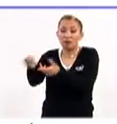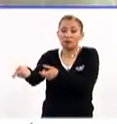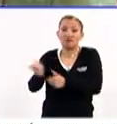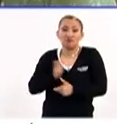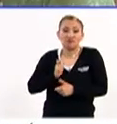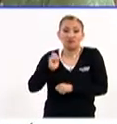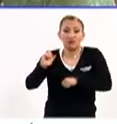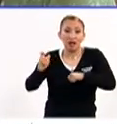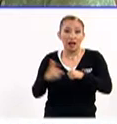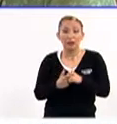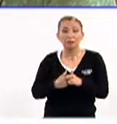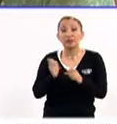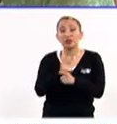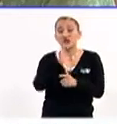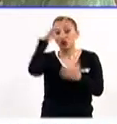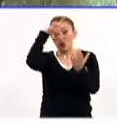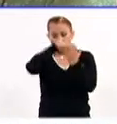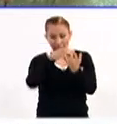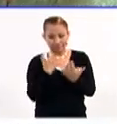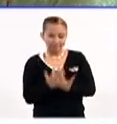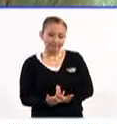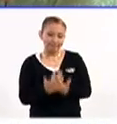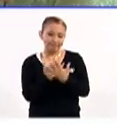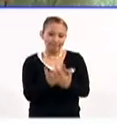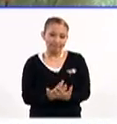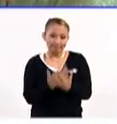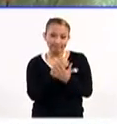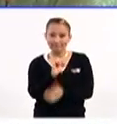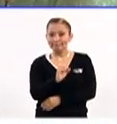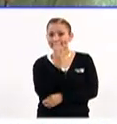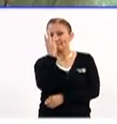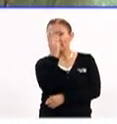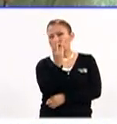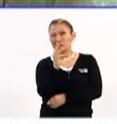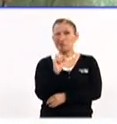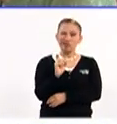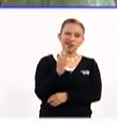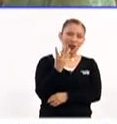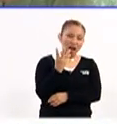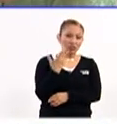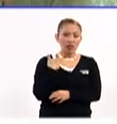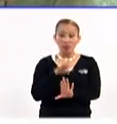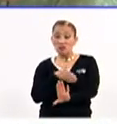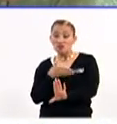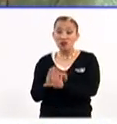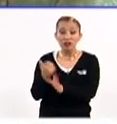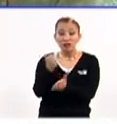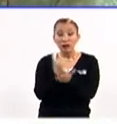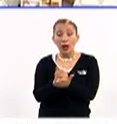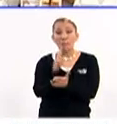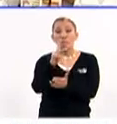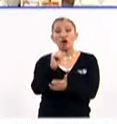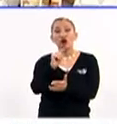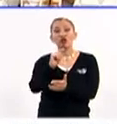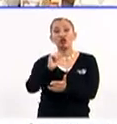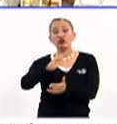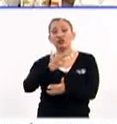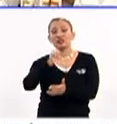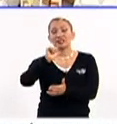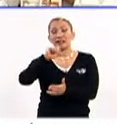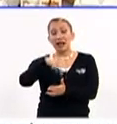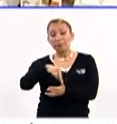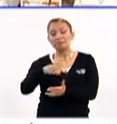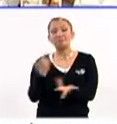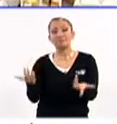indemnización. Así que Cortés decidió esperar y el 23 o 24 atacó la ciudad de Potonchán.